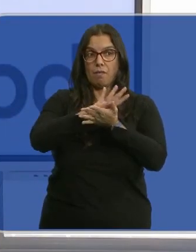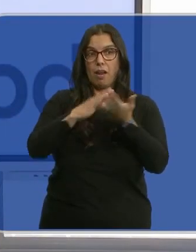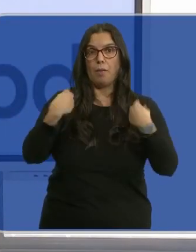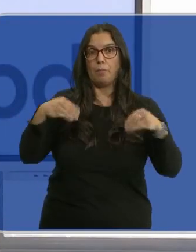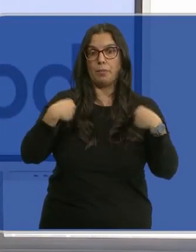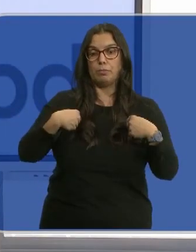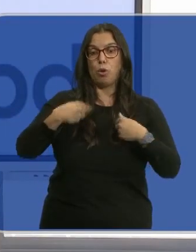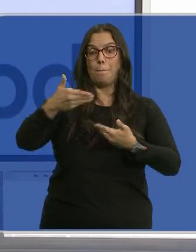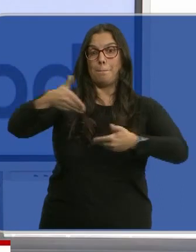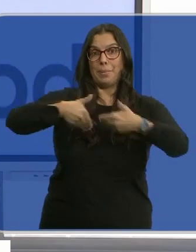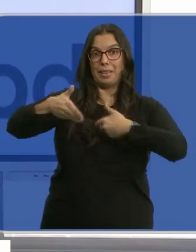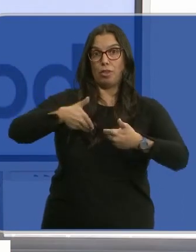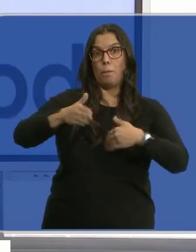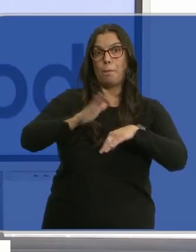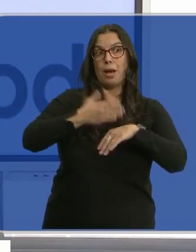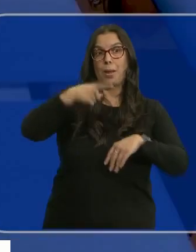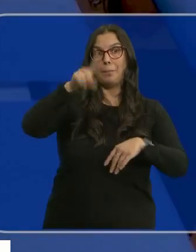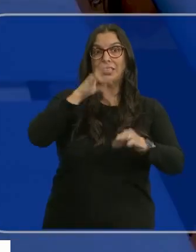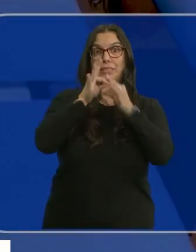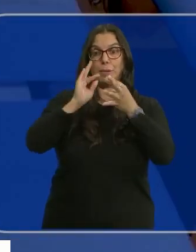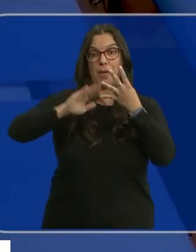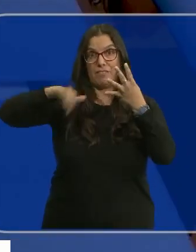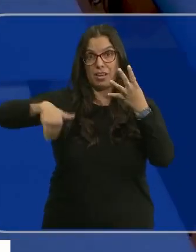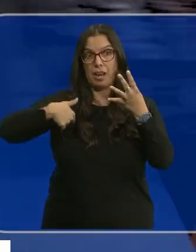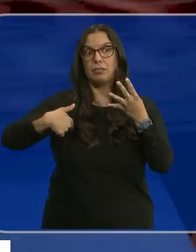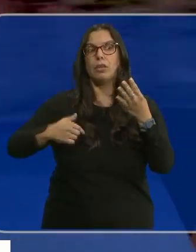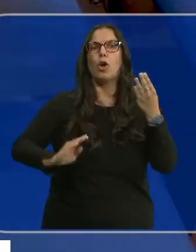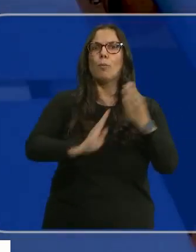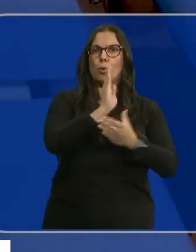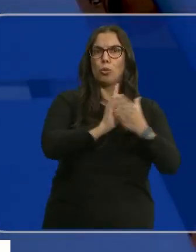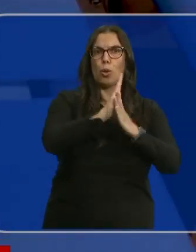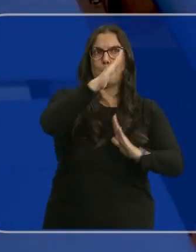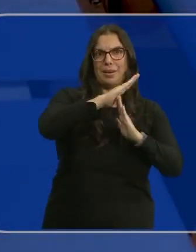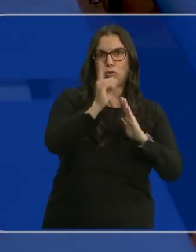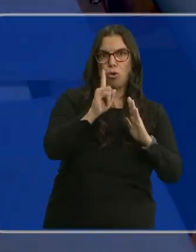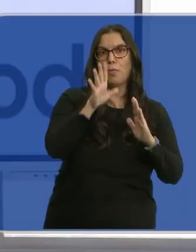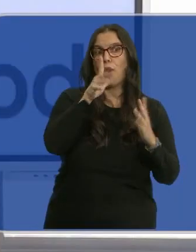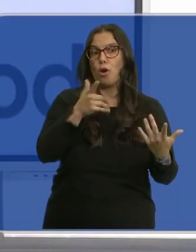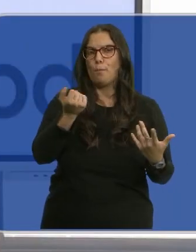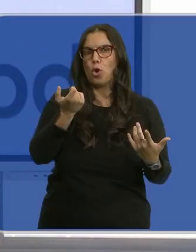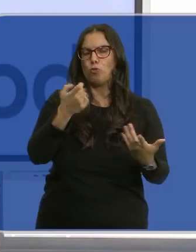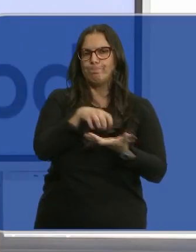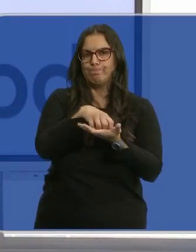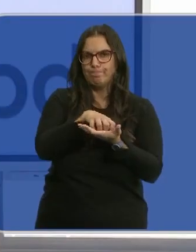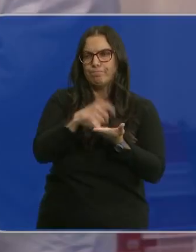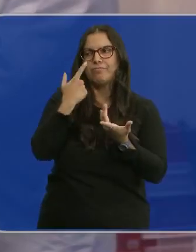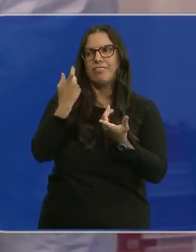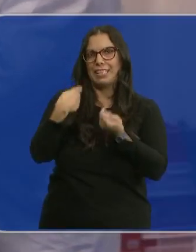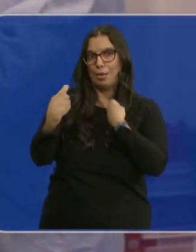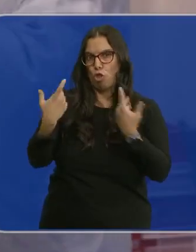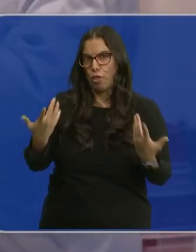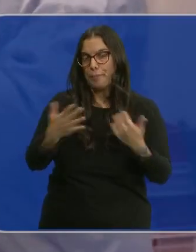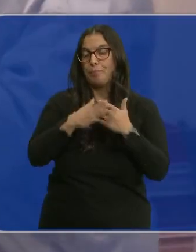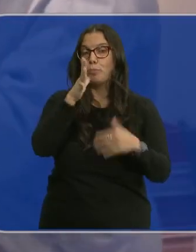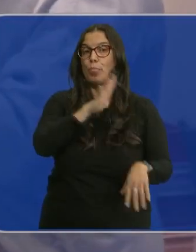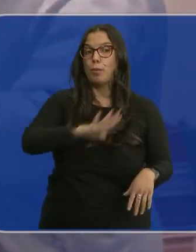los siguientes pedidos para el fin de mes de septiembre. No se ha detenido la producción, pero digamos que ahora nos queda la cuestión de la negociación. Porque